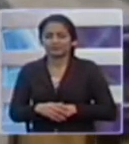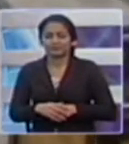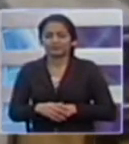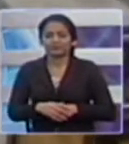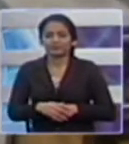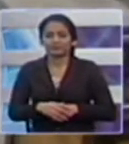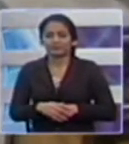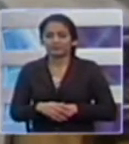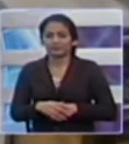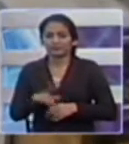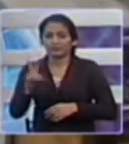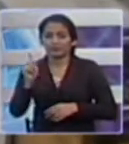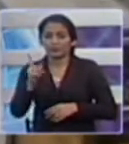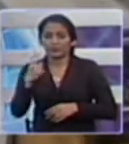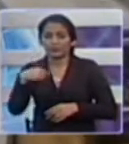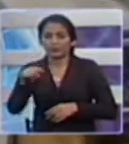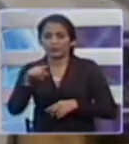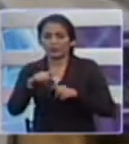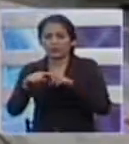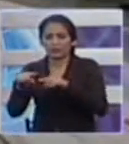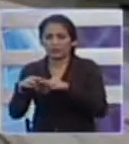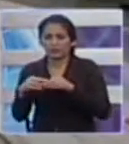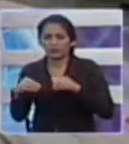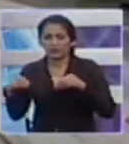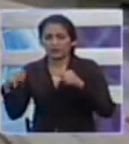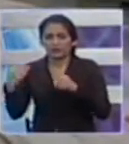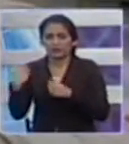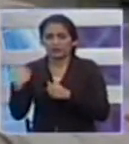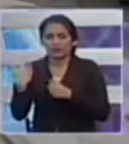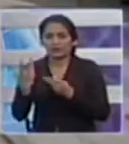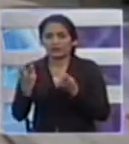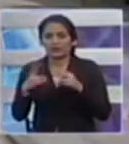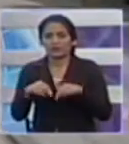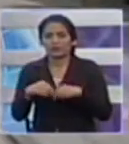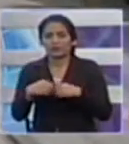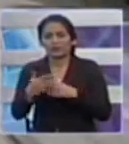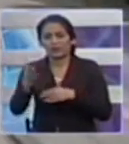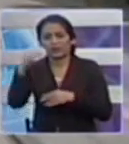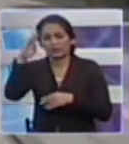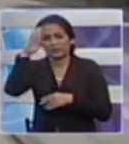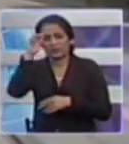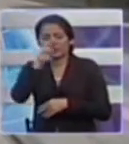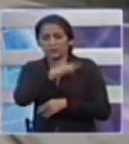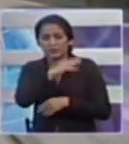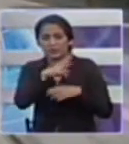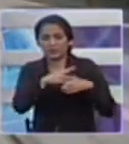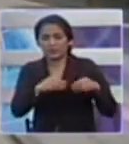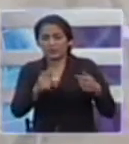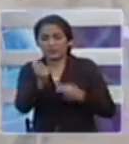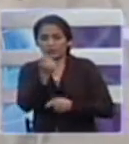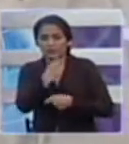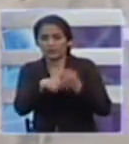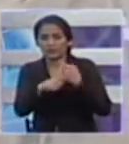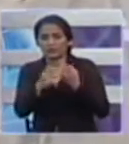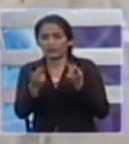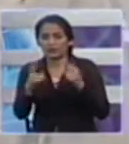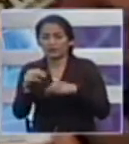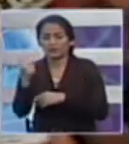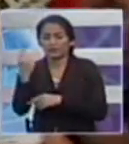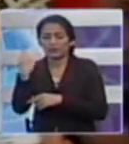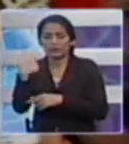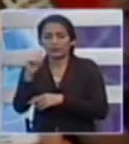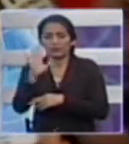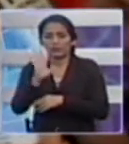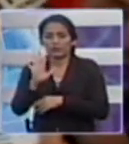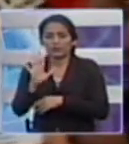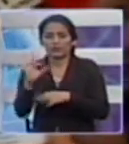Centro Sur y el Ecaustro. 20 millones por la venta de los terrenos del ex cuartel Cayambe y 10 millones del Ministerio de Electricidad. Que es